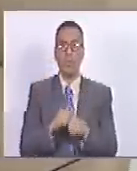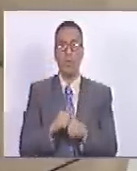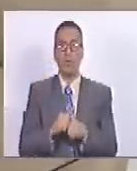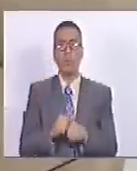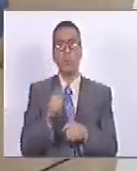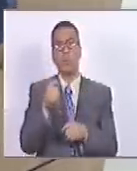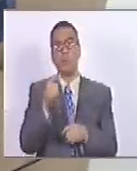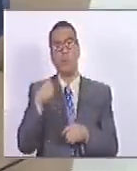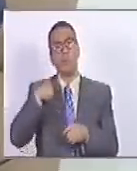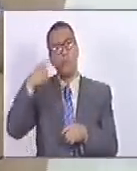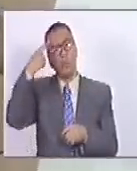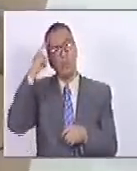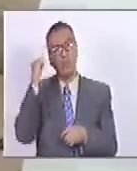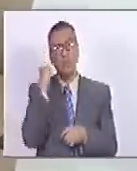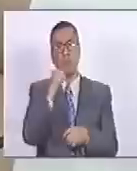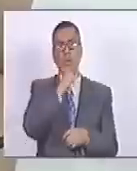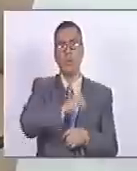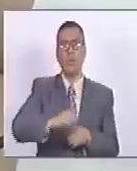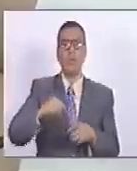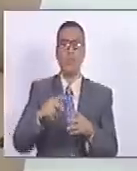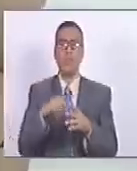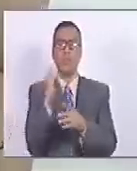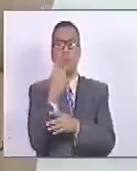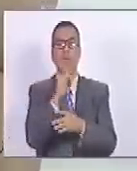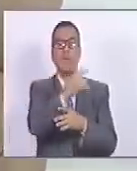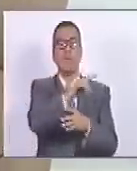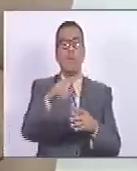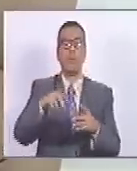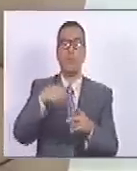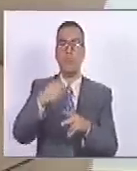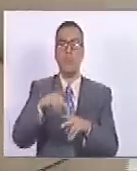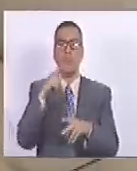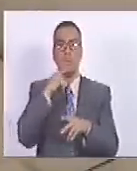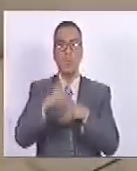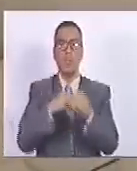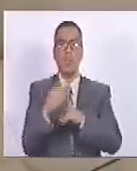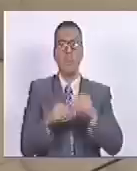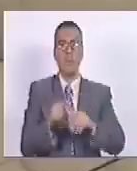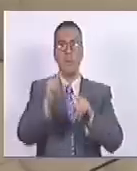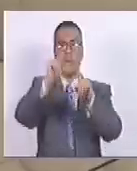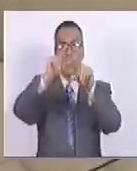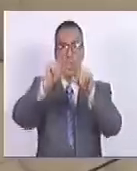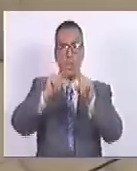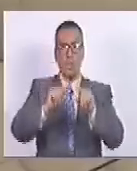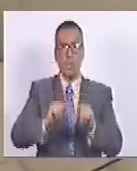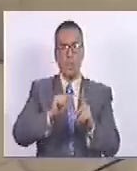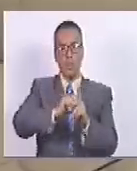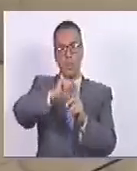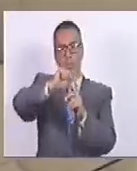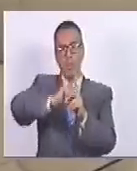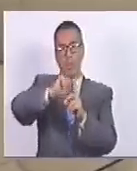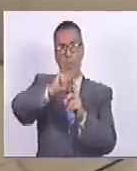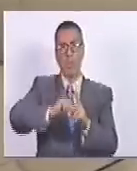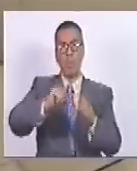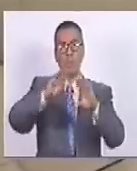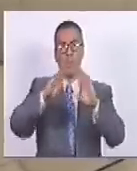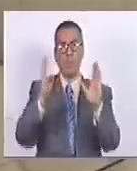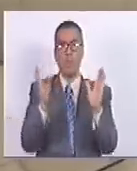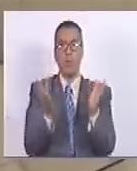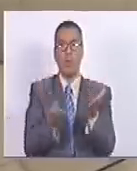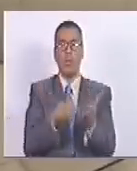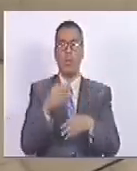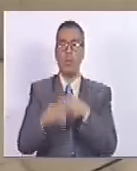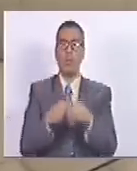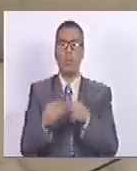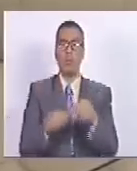casi parece la venganza de la naturaleza contra la barbarie que ellos perpetraron aquí. Bajó la temperatura del planeta como